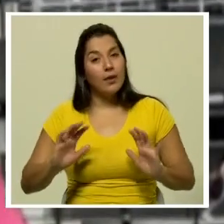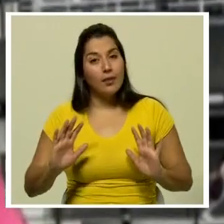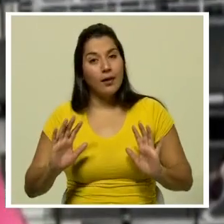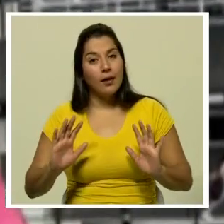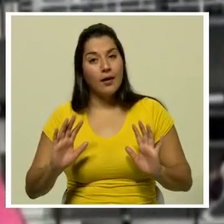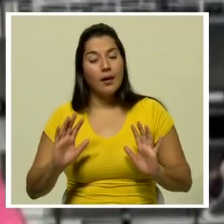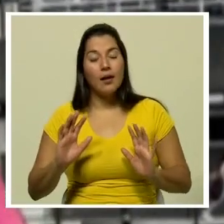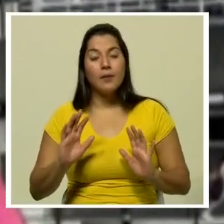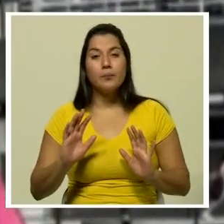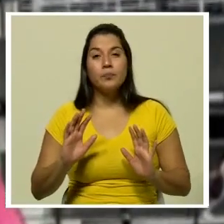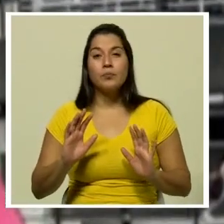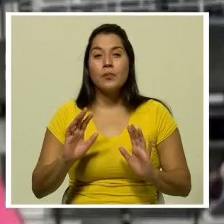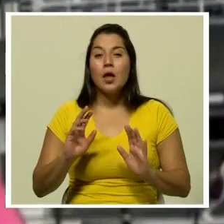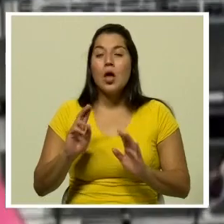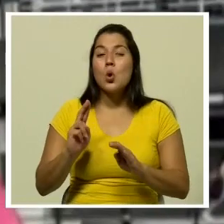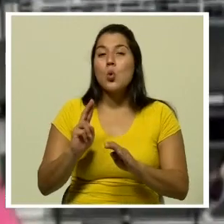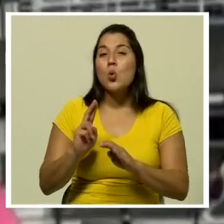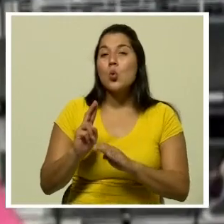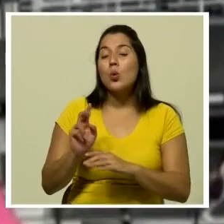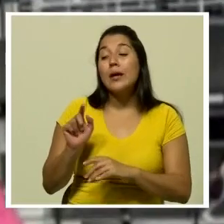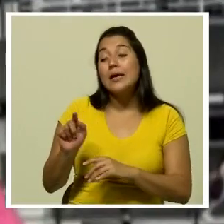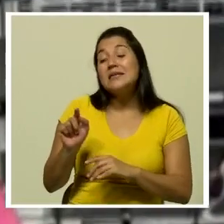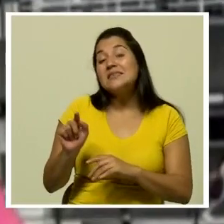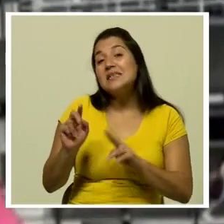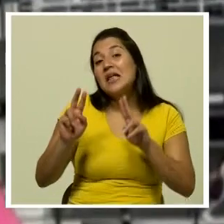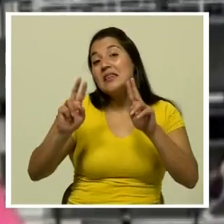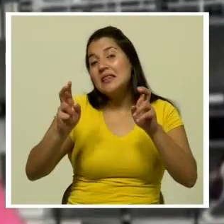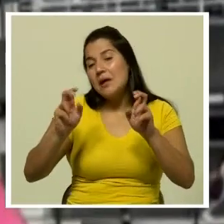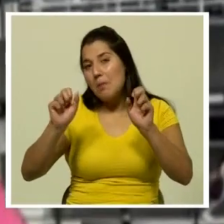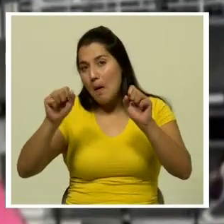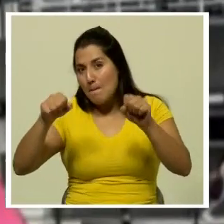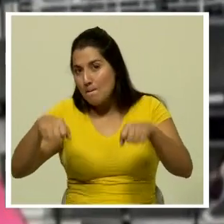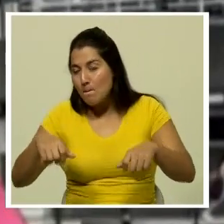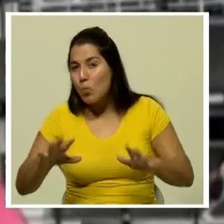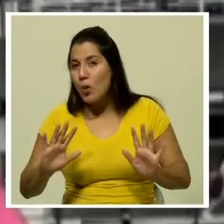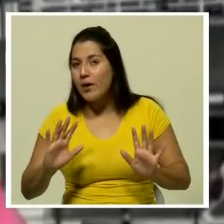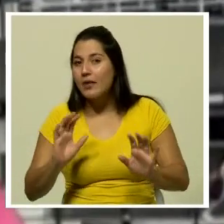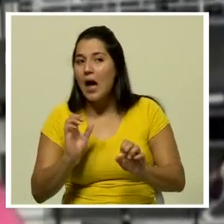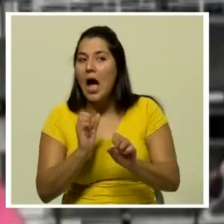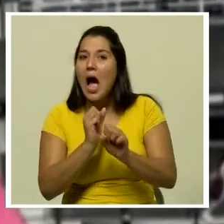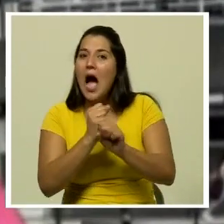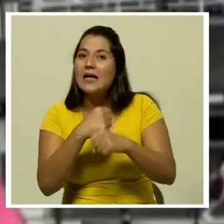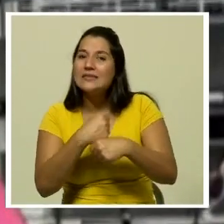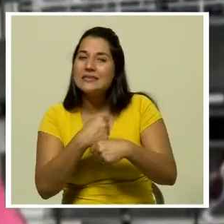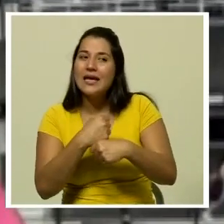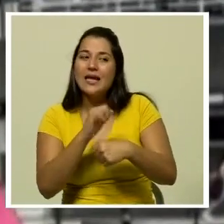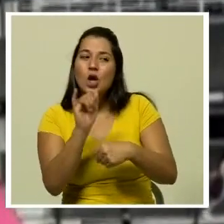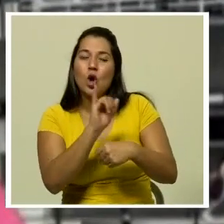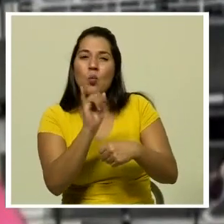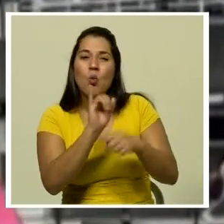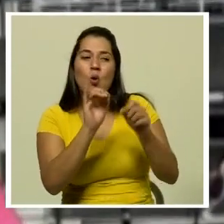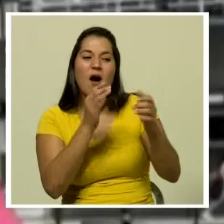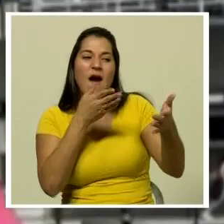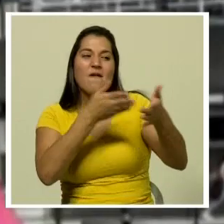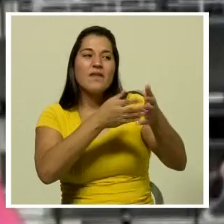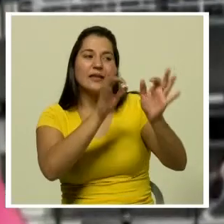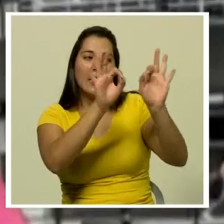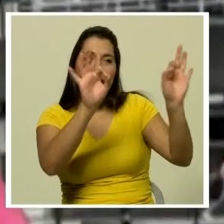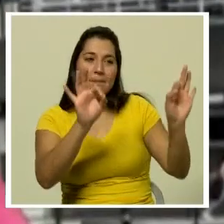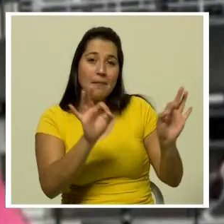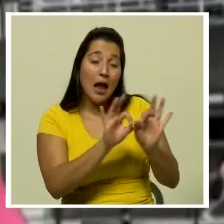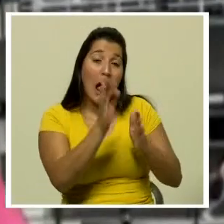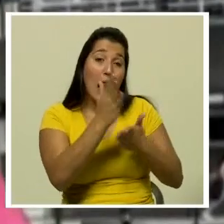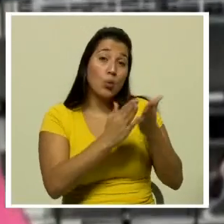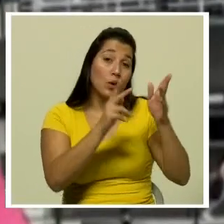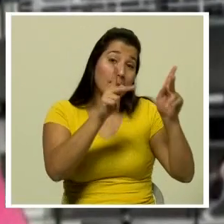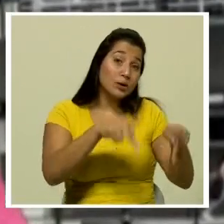un tema que logre hacer descollar algunas cabezas, digamos, o aspirantes sobre otros.